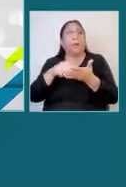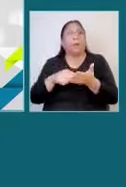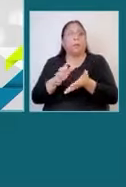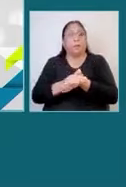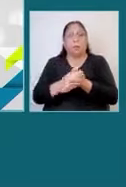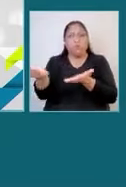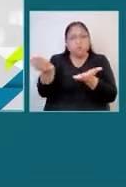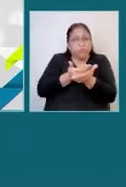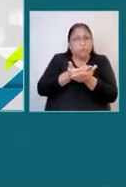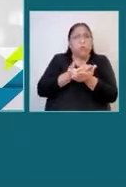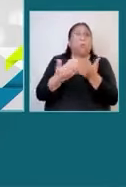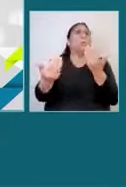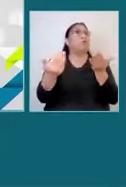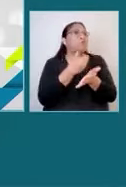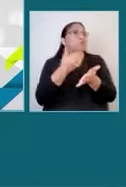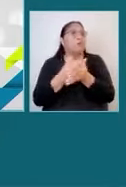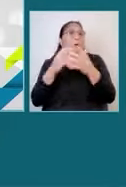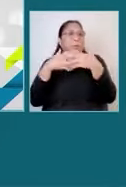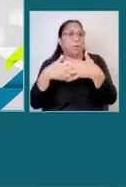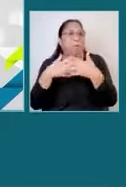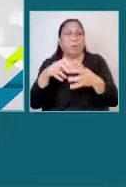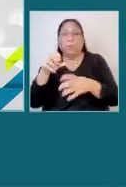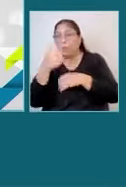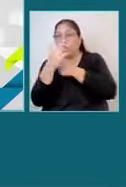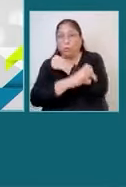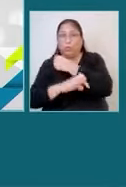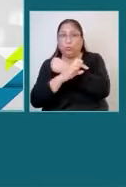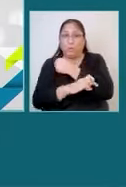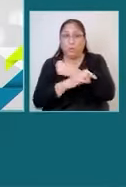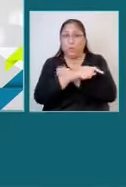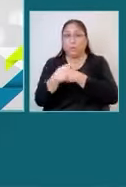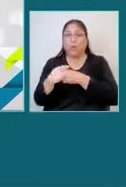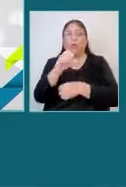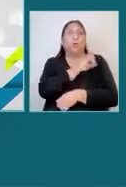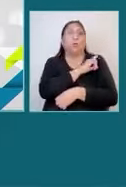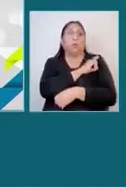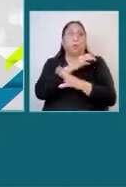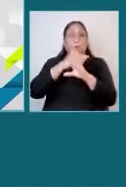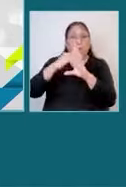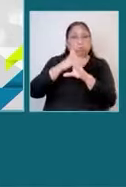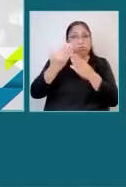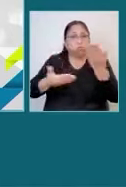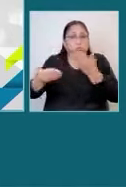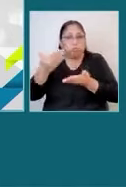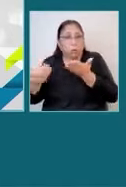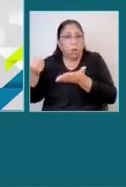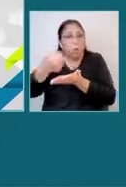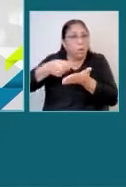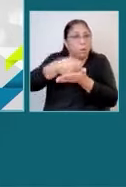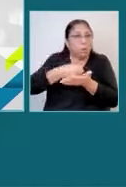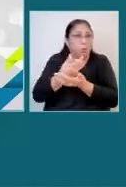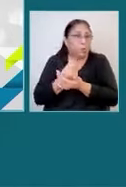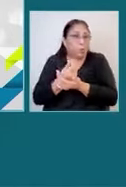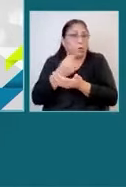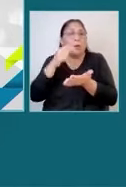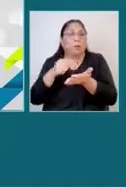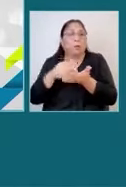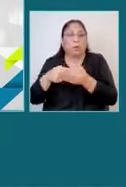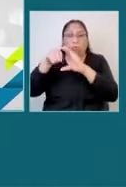atracción de emprendedores y emprendimientos del exterior, lo que son las entidades de intermediación financiera,